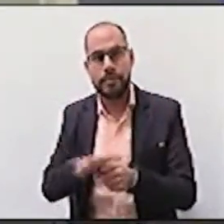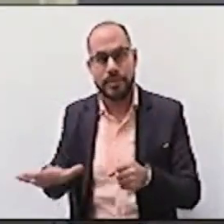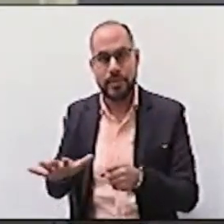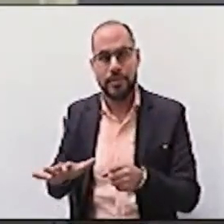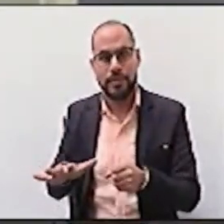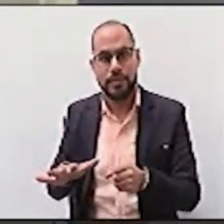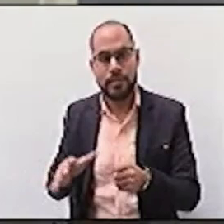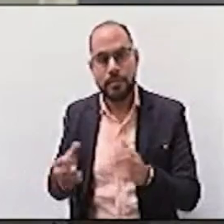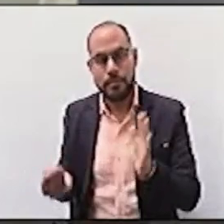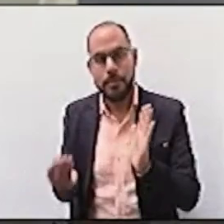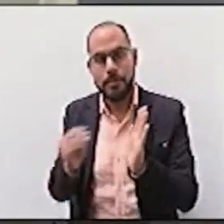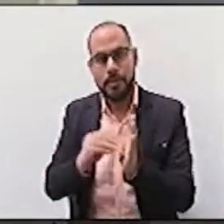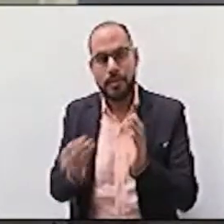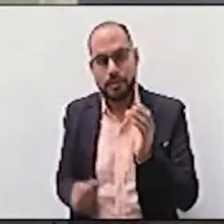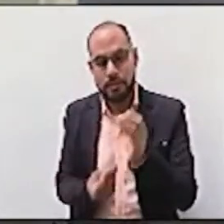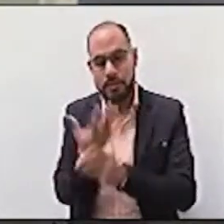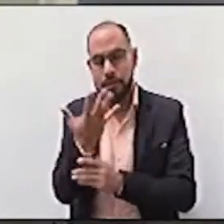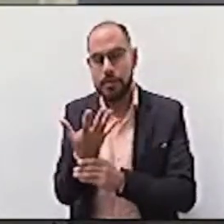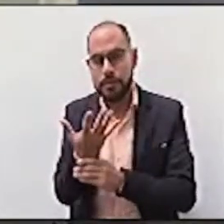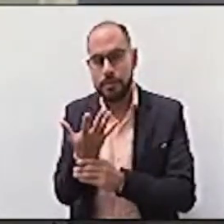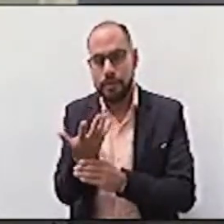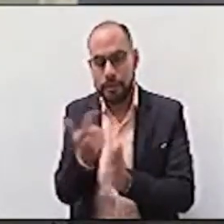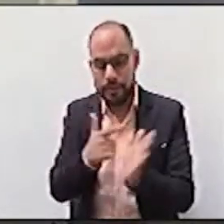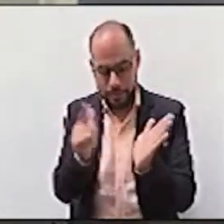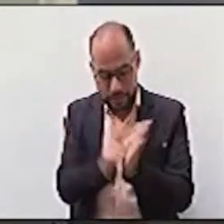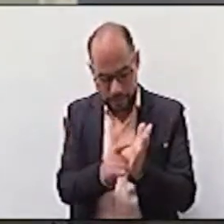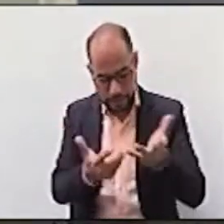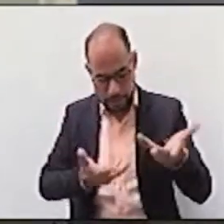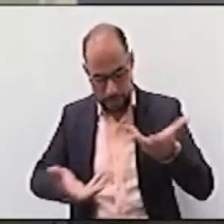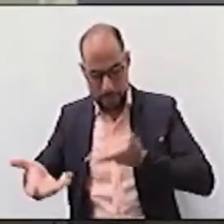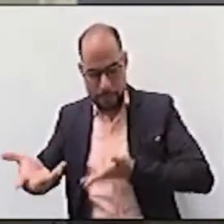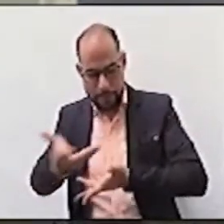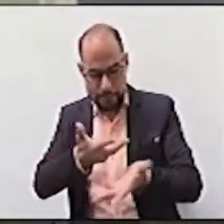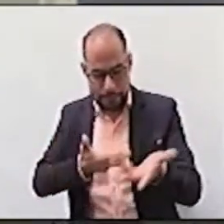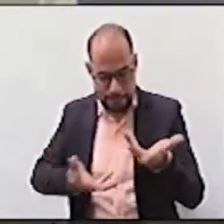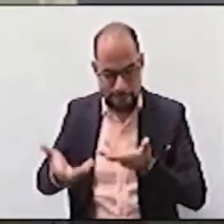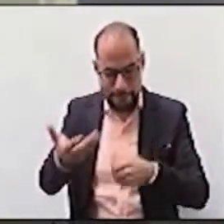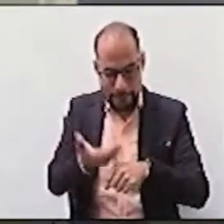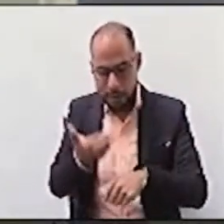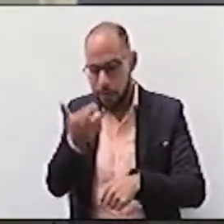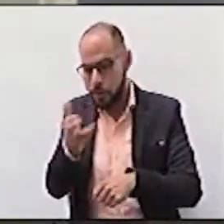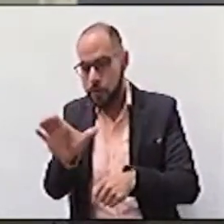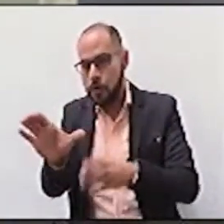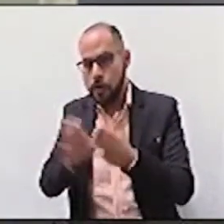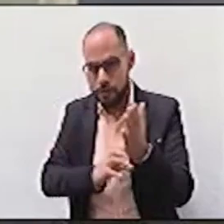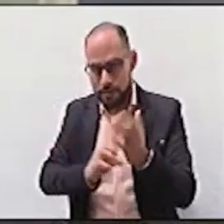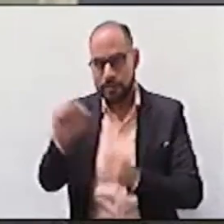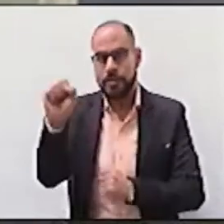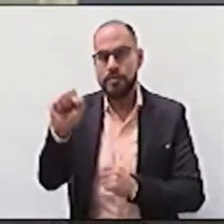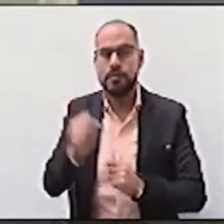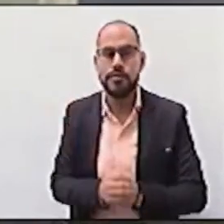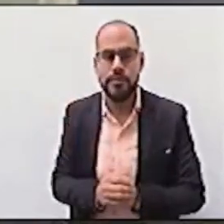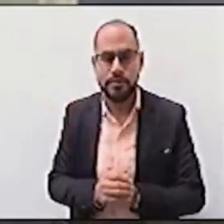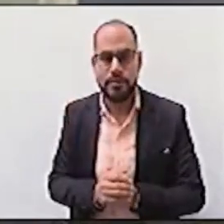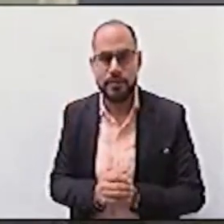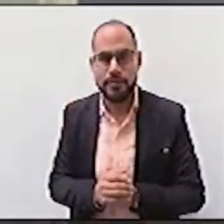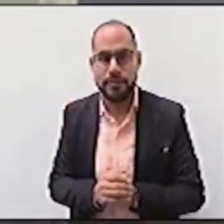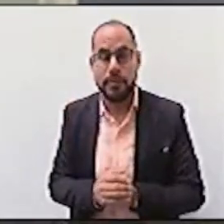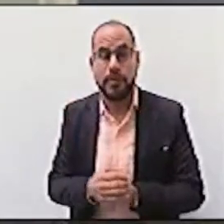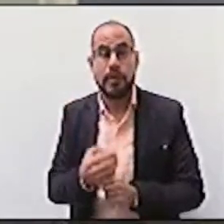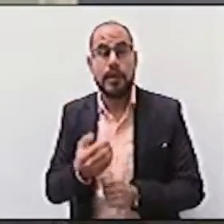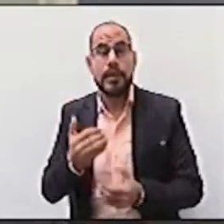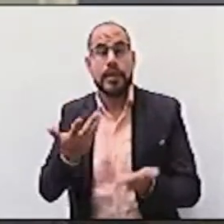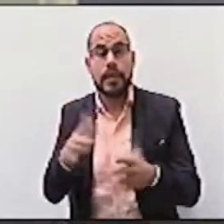la construcción de un consenso o de una mayoría constitucional. Una vez que